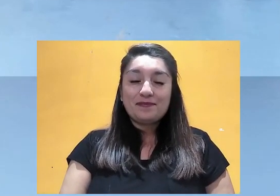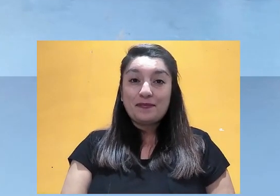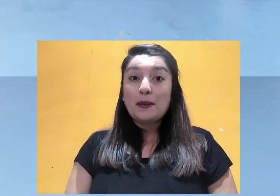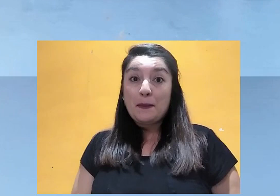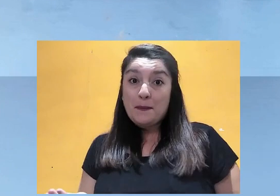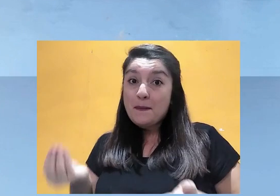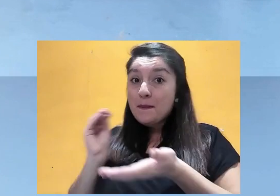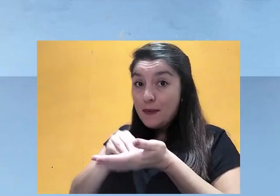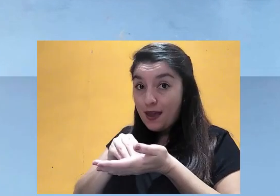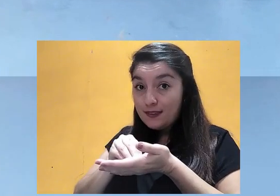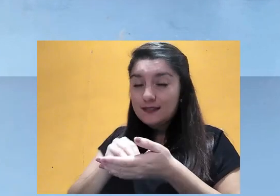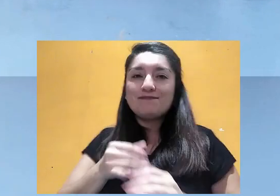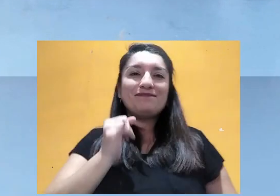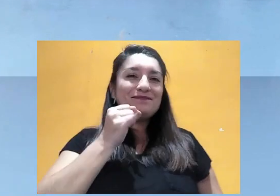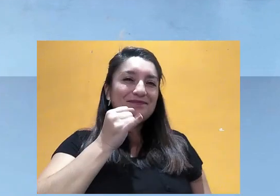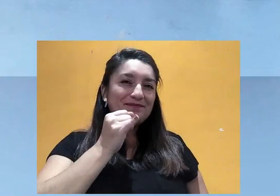Wow. ¿Más?